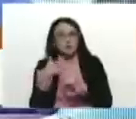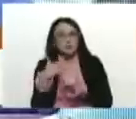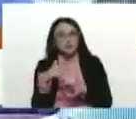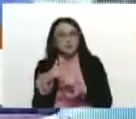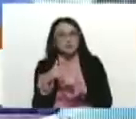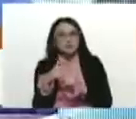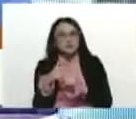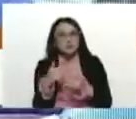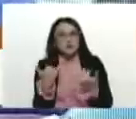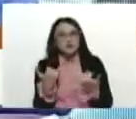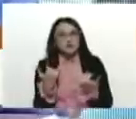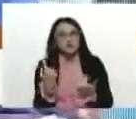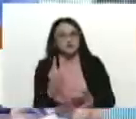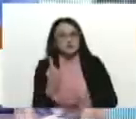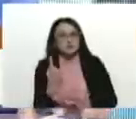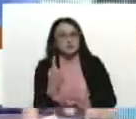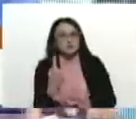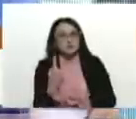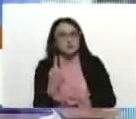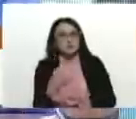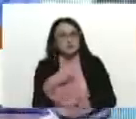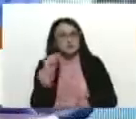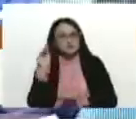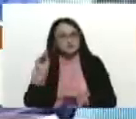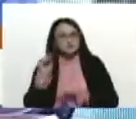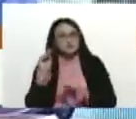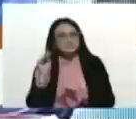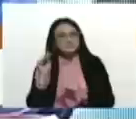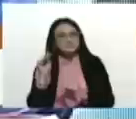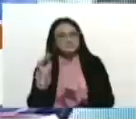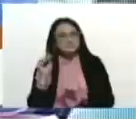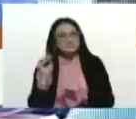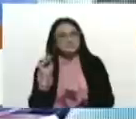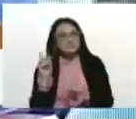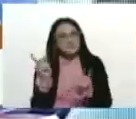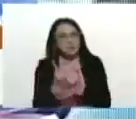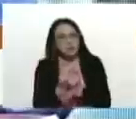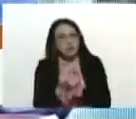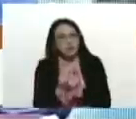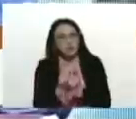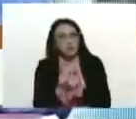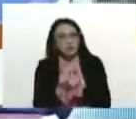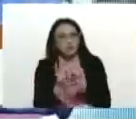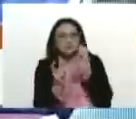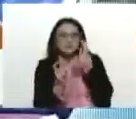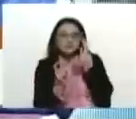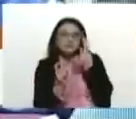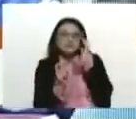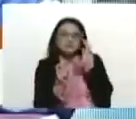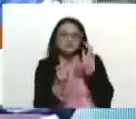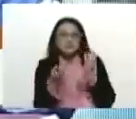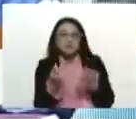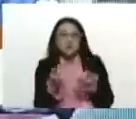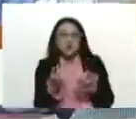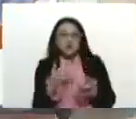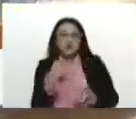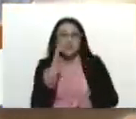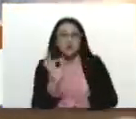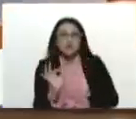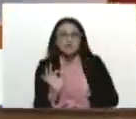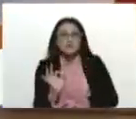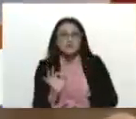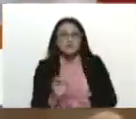y aquí solo hago un inciso dice no nuestra moneda es el Bolívar